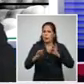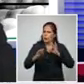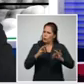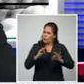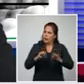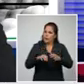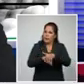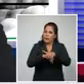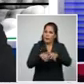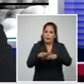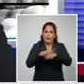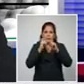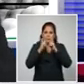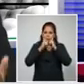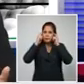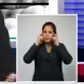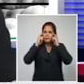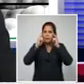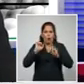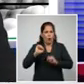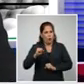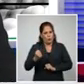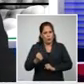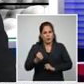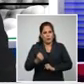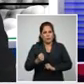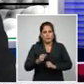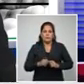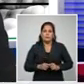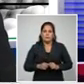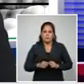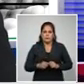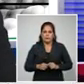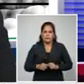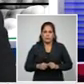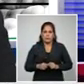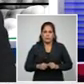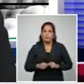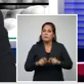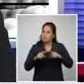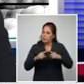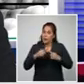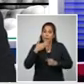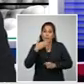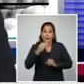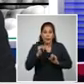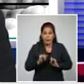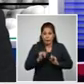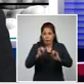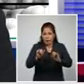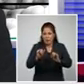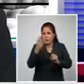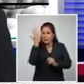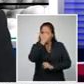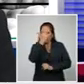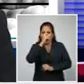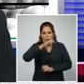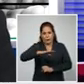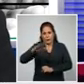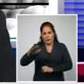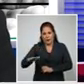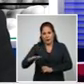la mascarilla, nasobuco, tapaboca, como se le conoce, pero qué mejor que este mensaje de bien público que nos llega desde